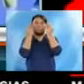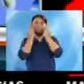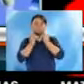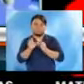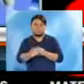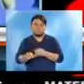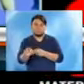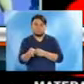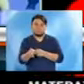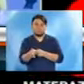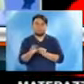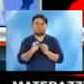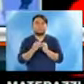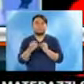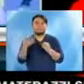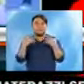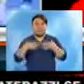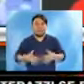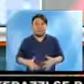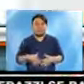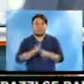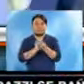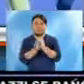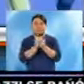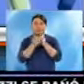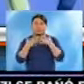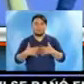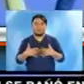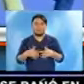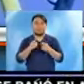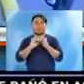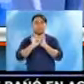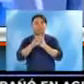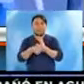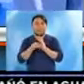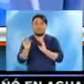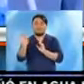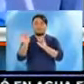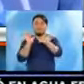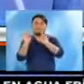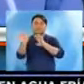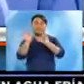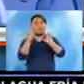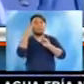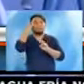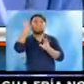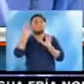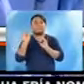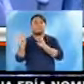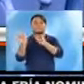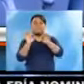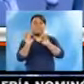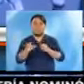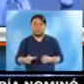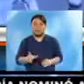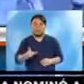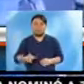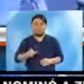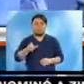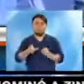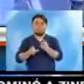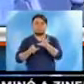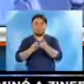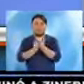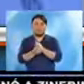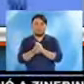inmediatamente te da la sensación de que todos son diferentes. Basta un clic para crear un personaje, un clic para que tenga